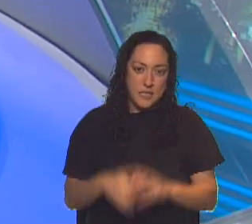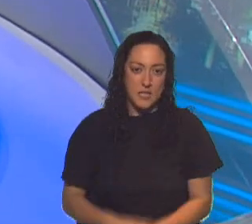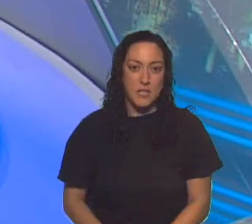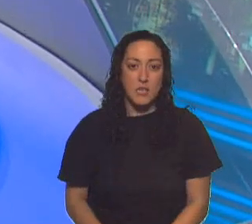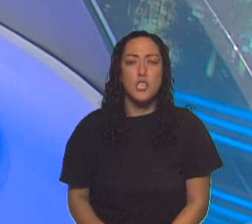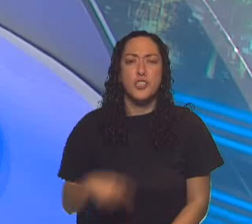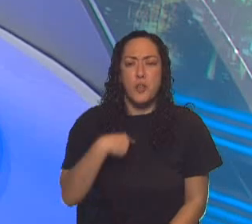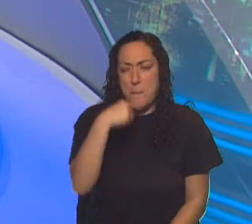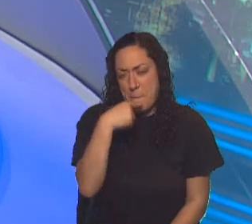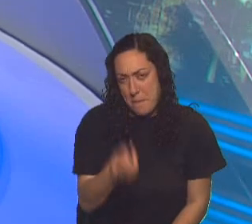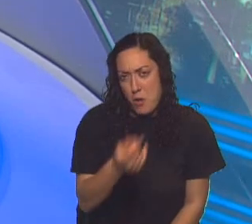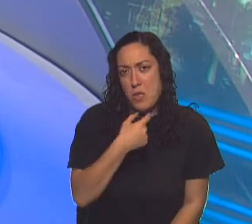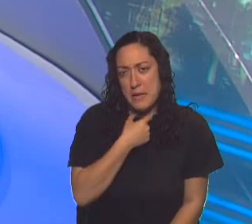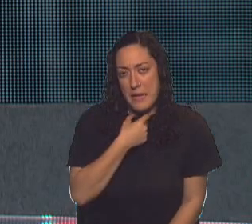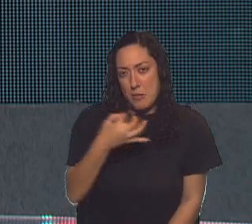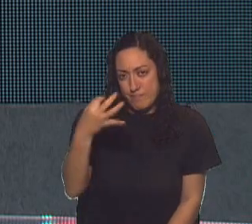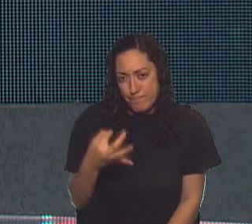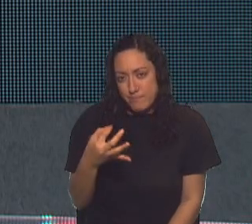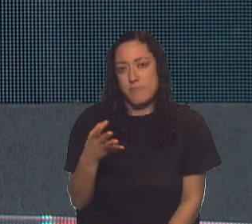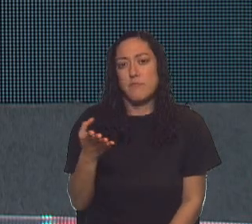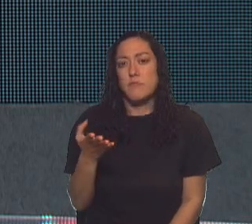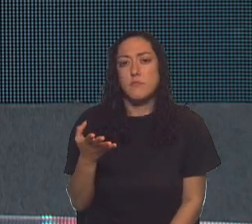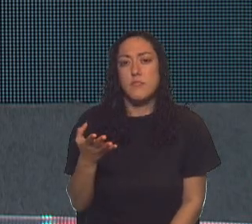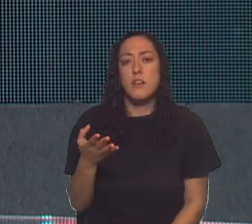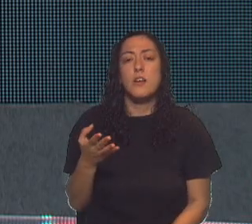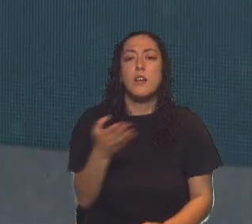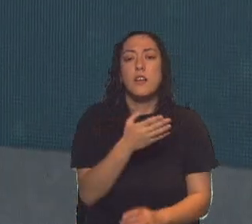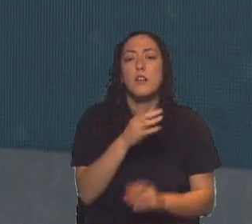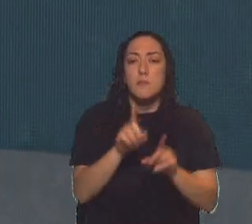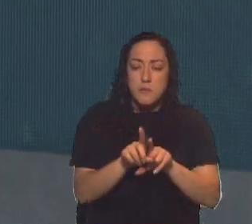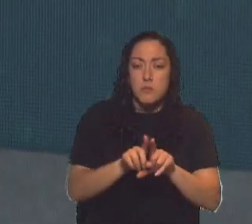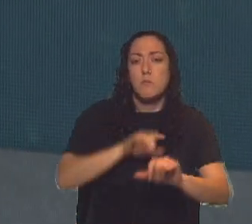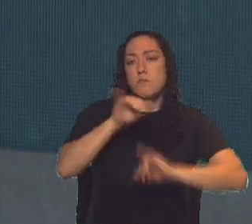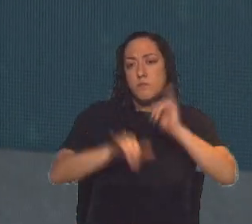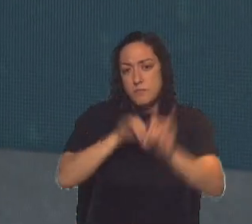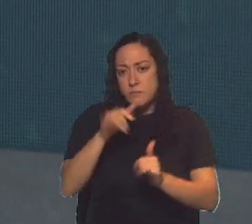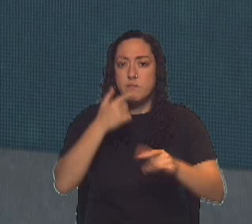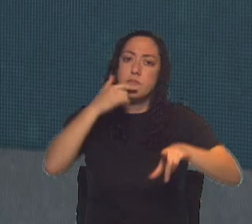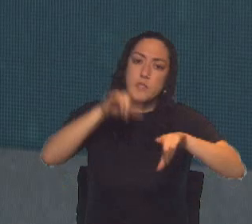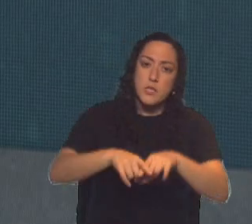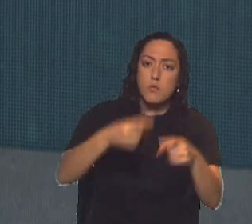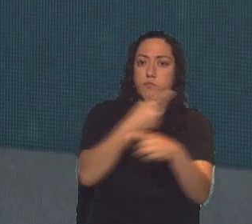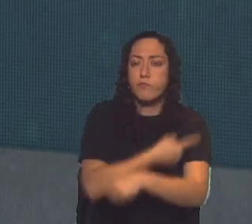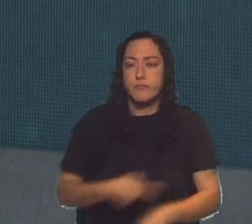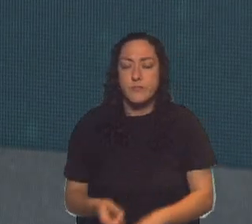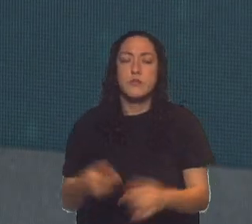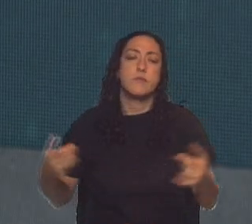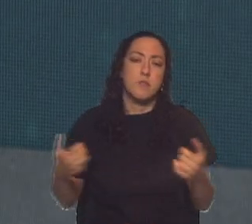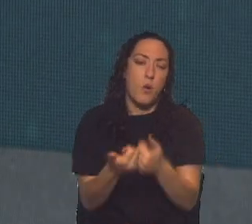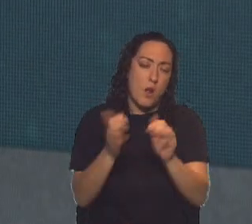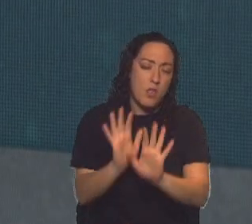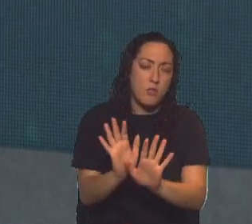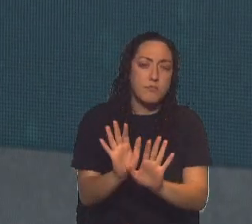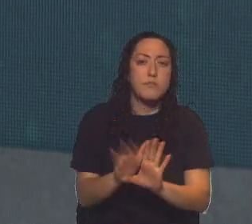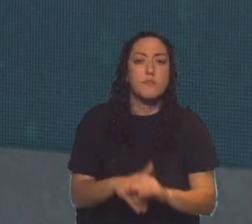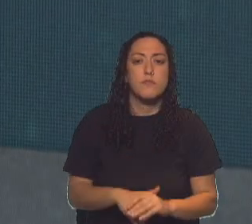quería preguntar puntualmente coincido con con todo lo performático con todo lo la estética pero también